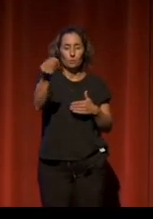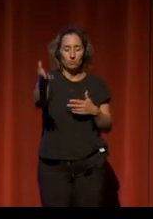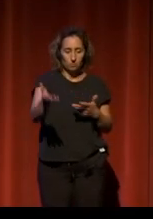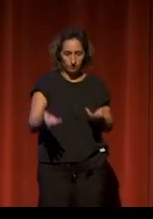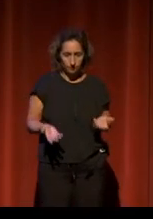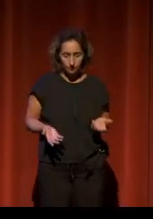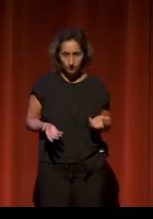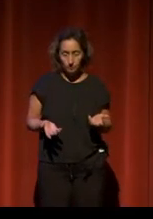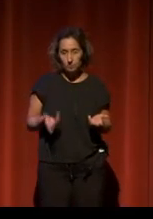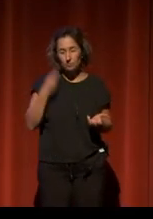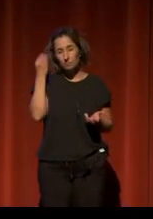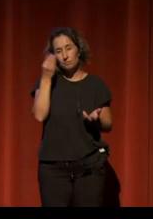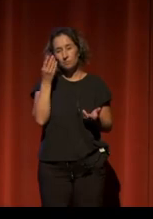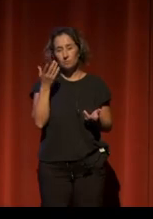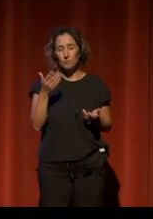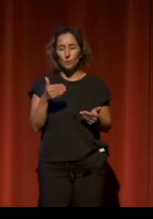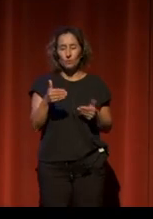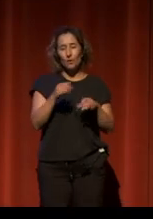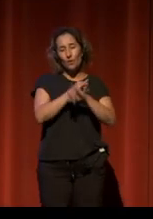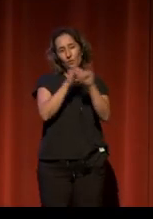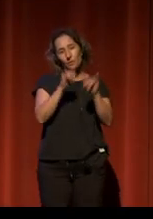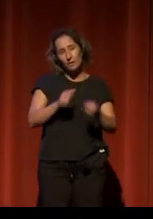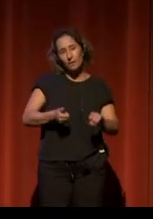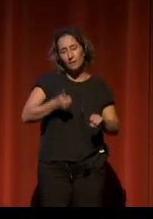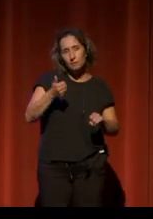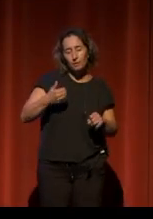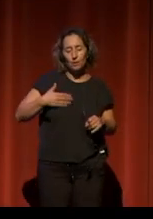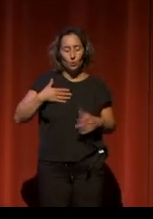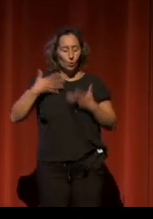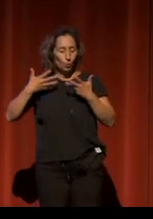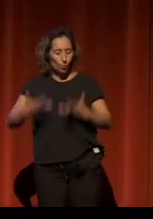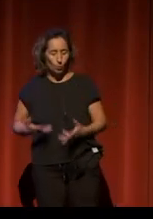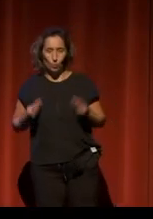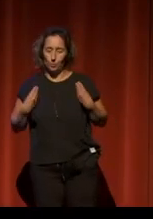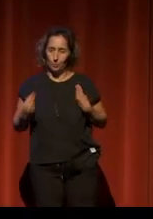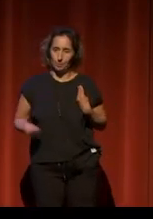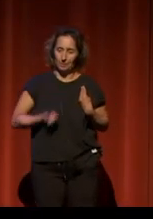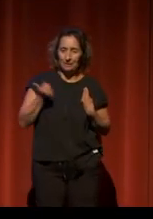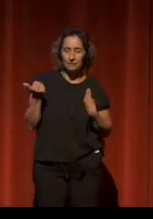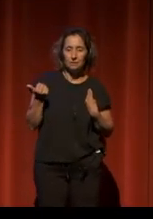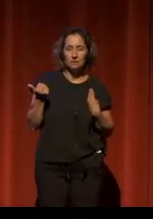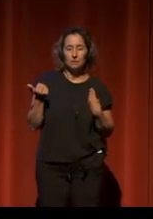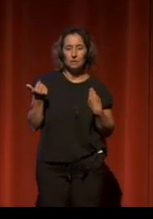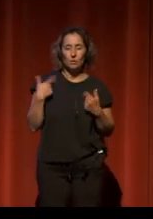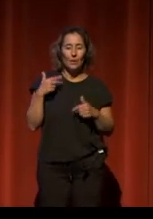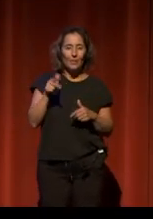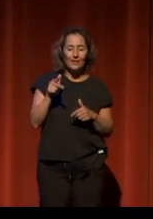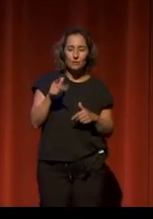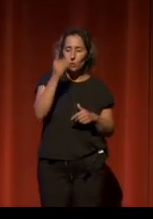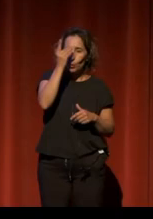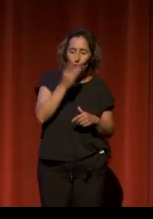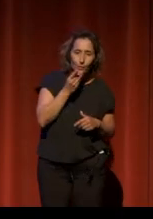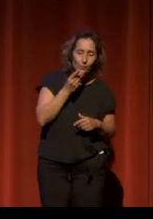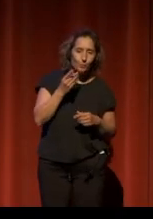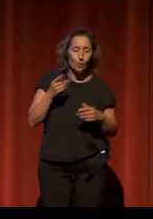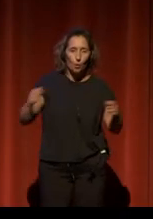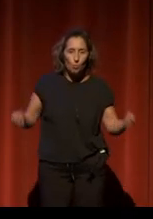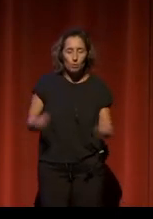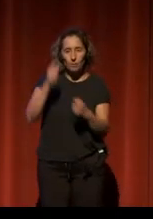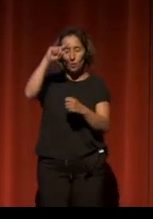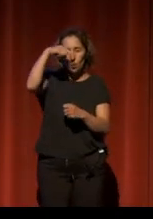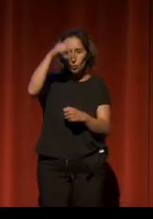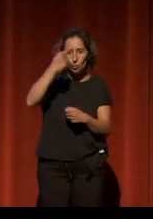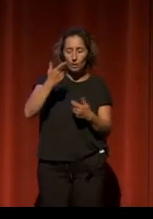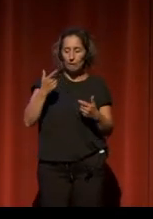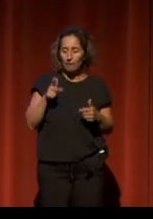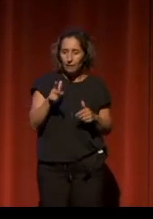seamos pues en fin más felices que digamos con más plenitud etcétera No Y ahí podíamos hablar de derechos digitales producción cultural derecho a inar